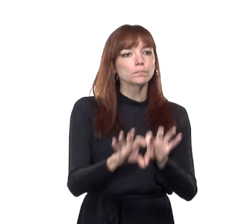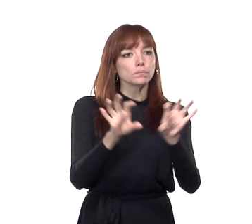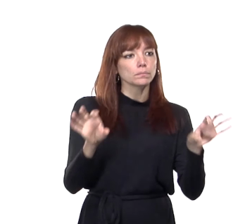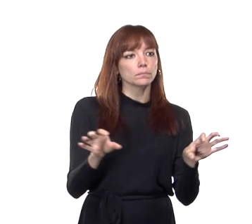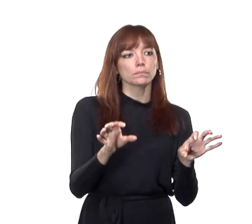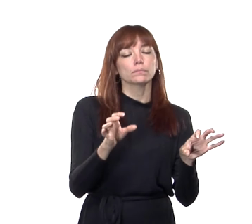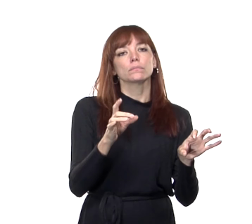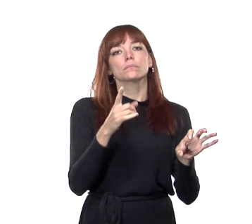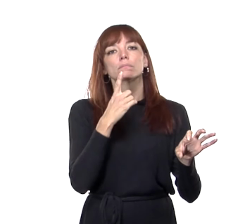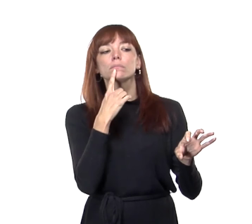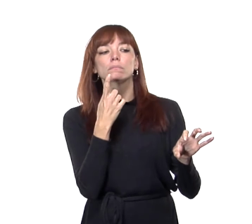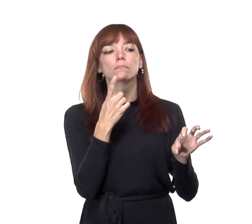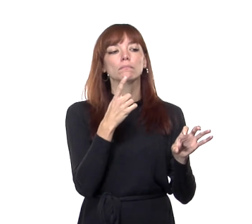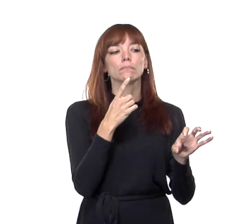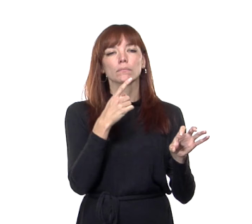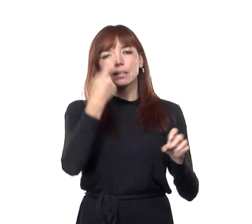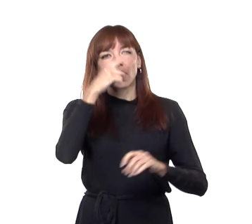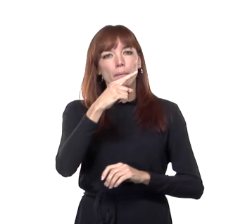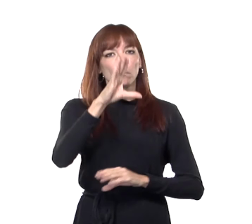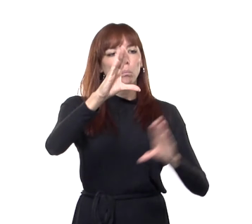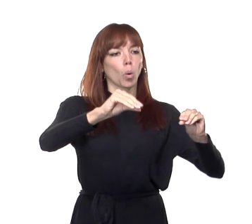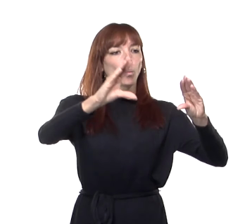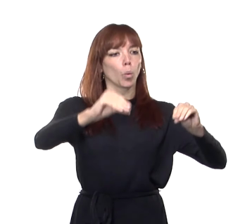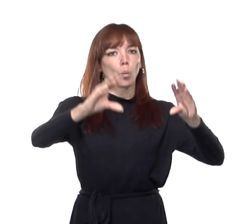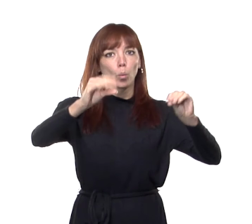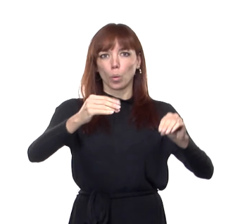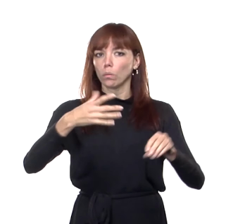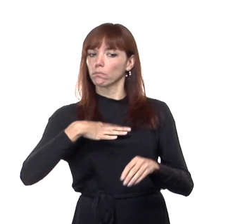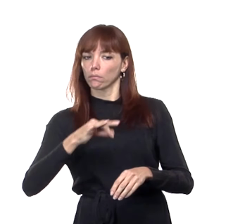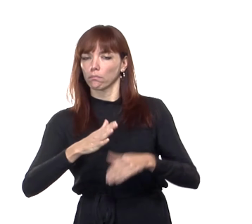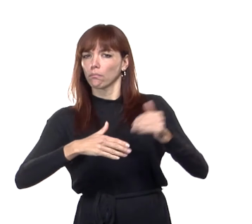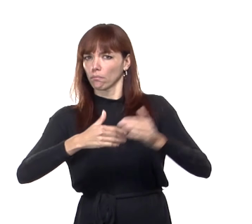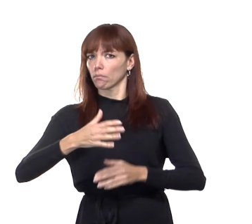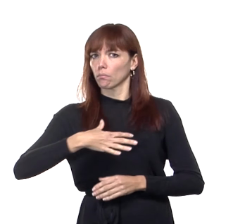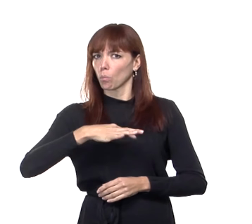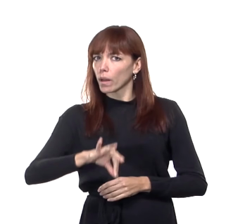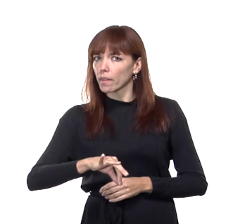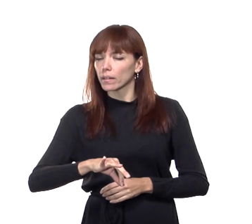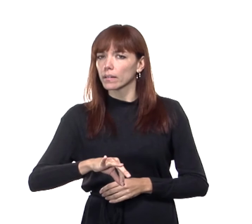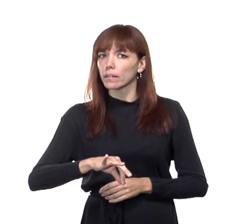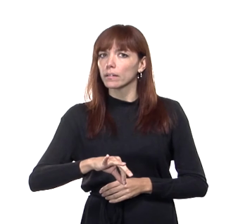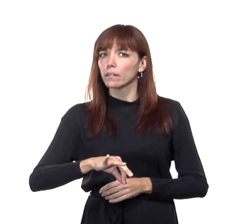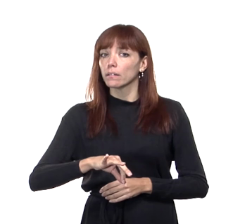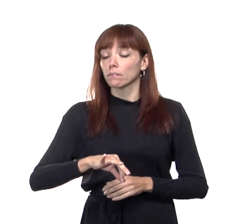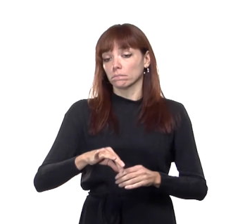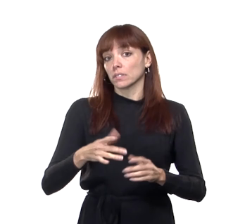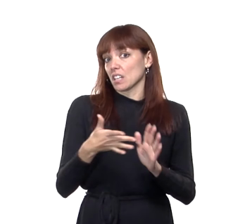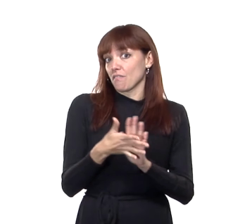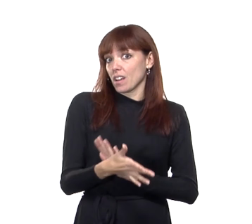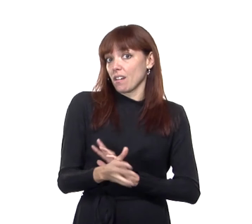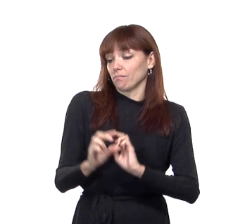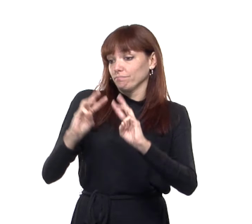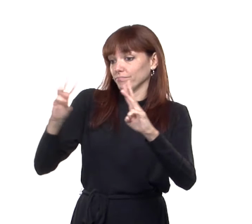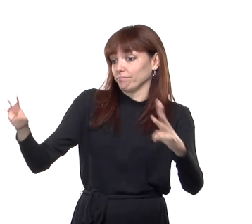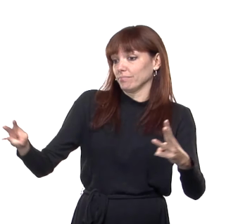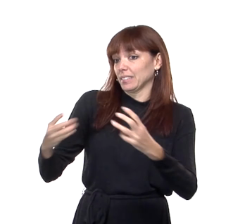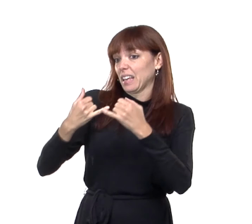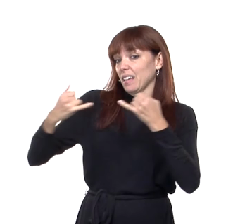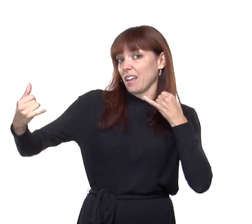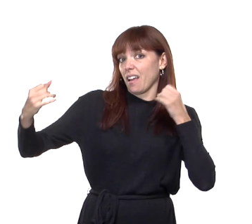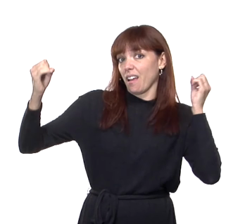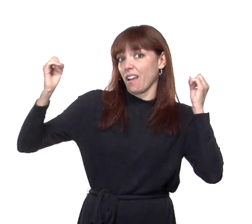y los prende al mismo tiempo los enciende alguno tiempo puede y tomarla la red eléctrica y esto